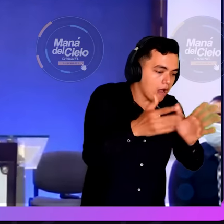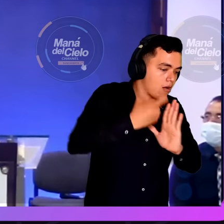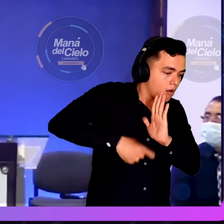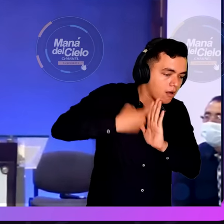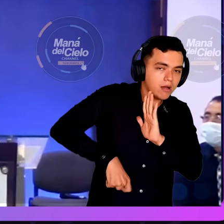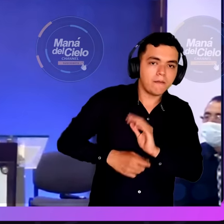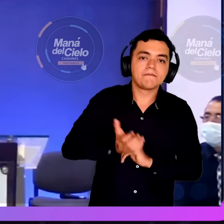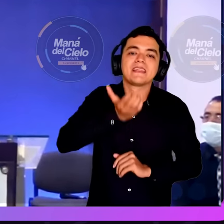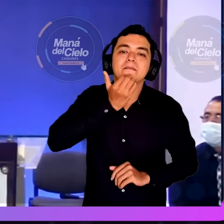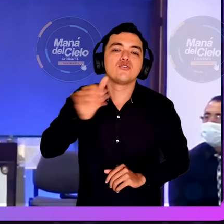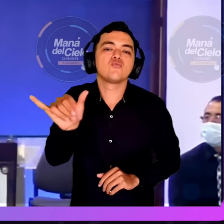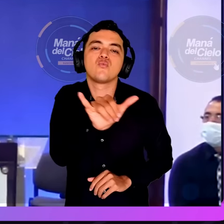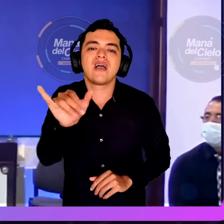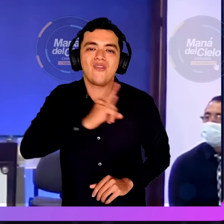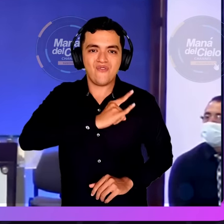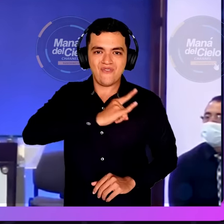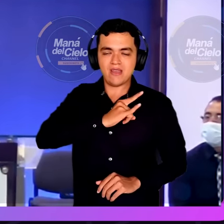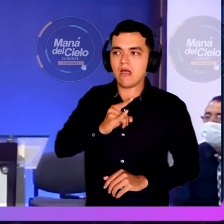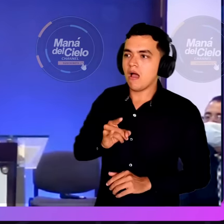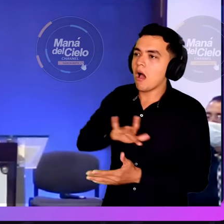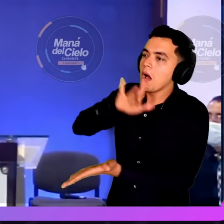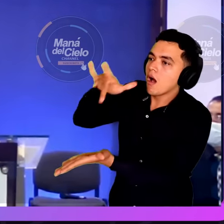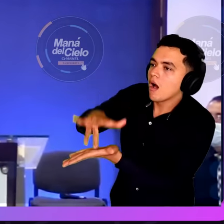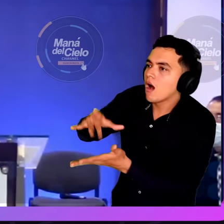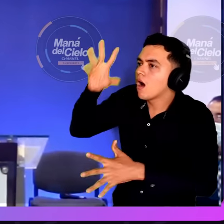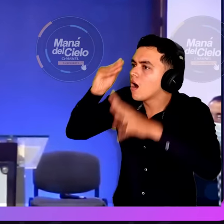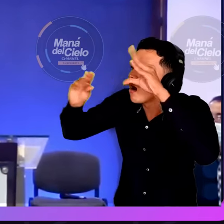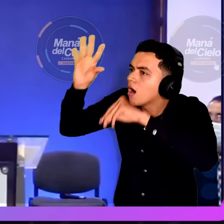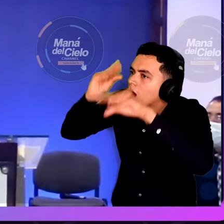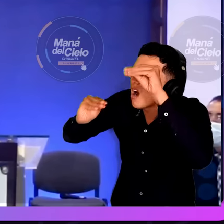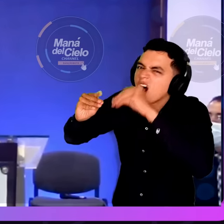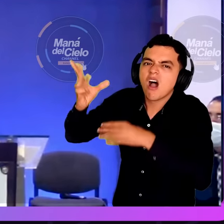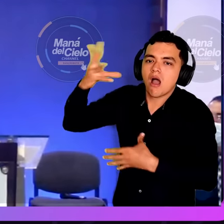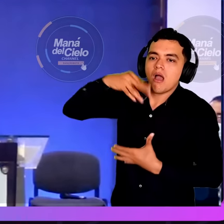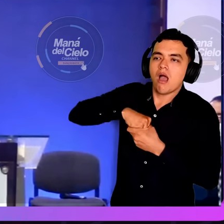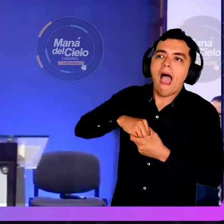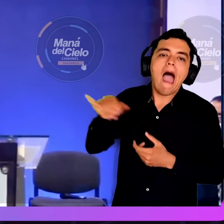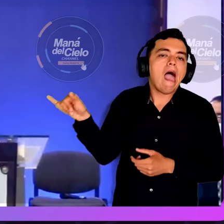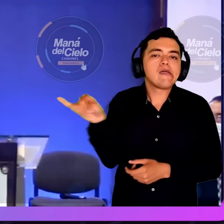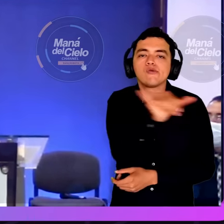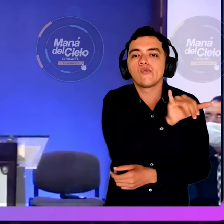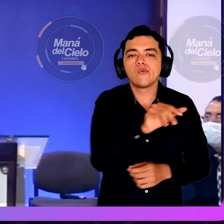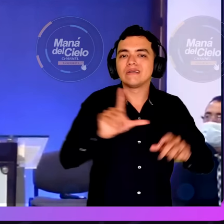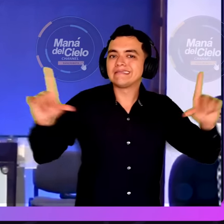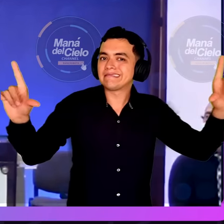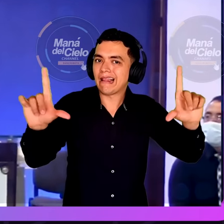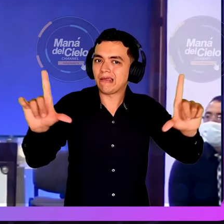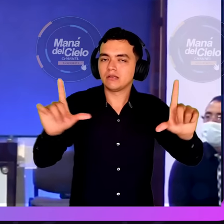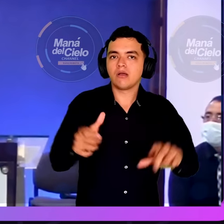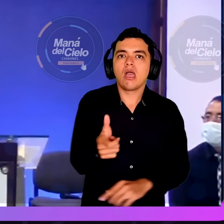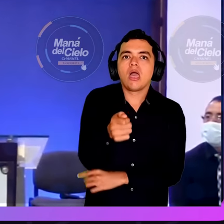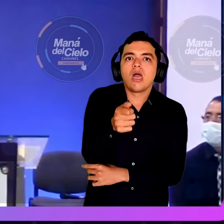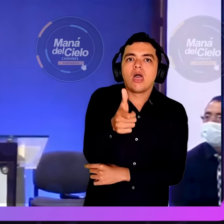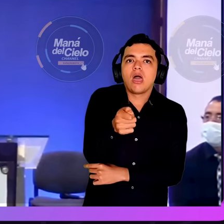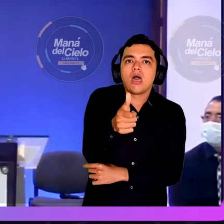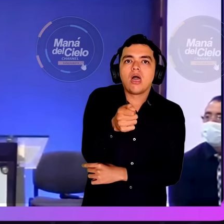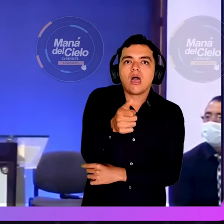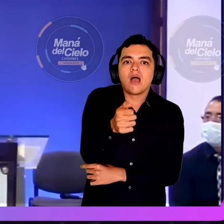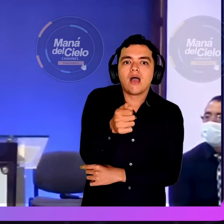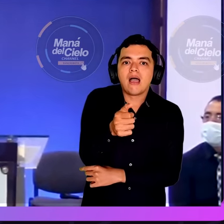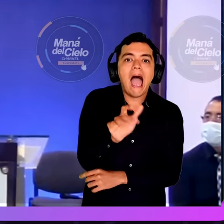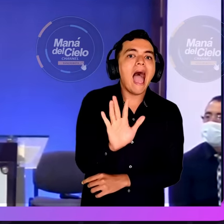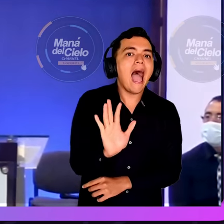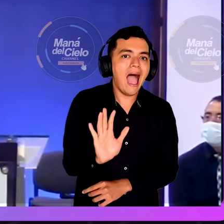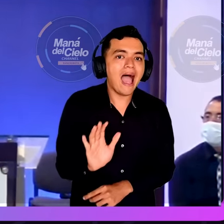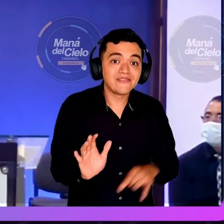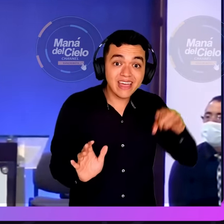aprendiendo cosas que son las que le van a edificar. Si usted está en un trabajo, usted está ahí en ese trabajo concentrándose, aprendiendo, haciendo. De